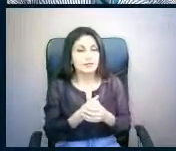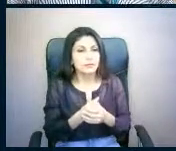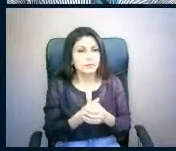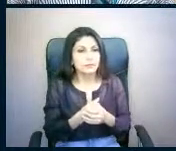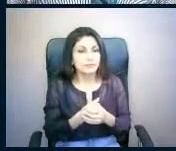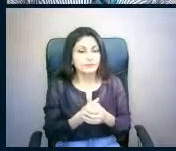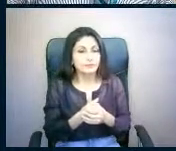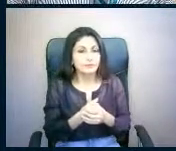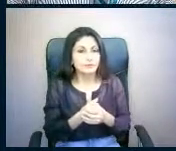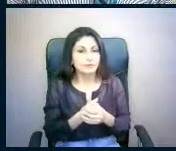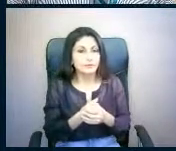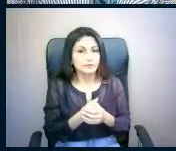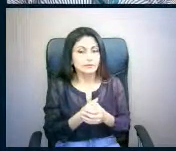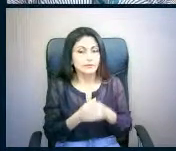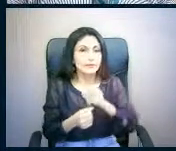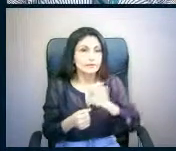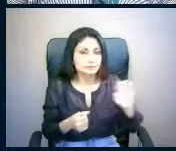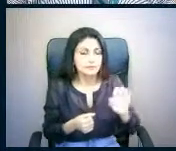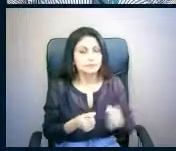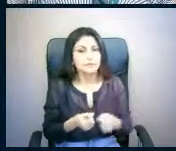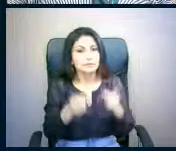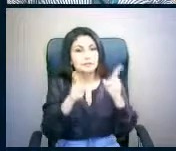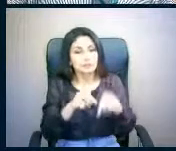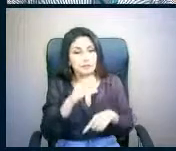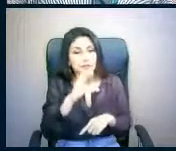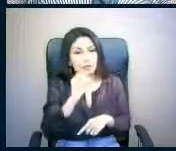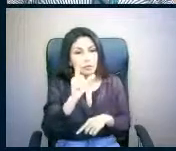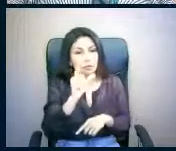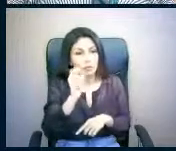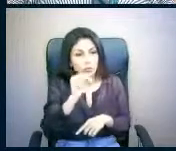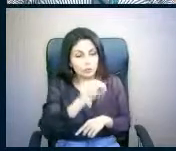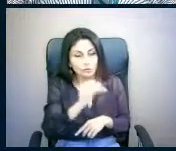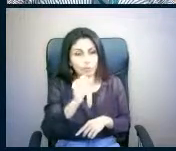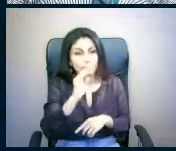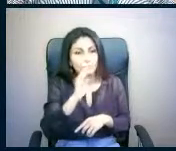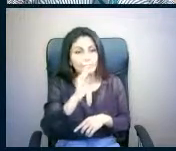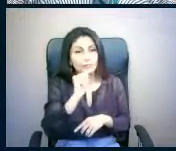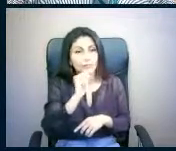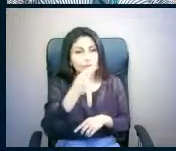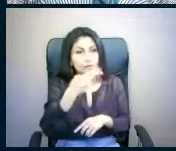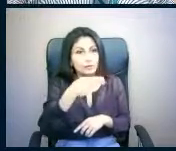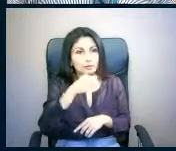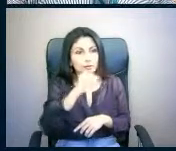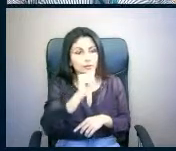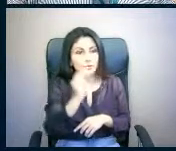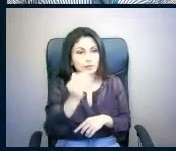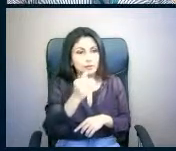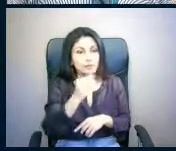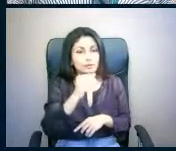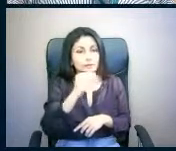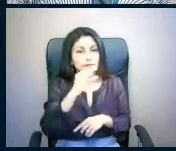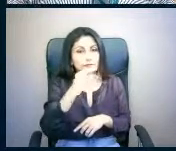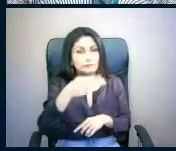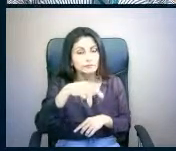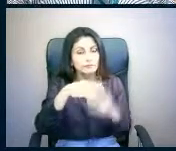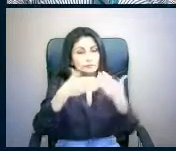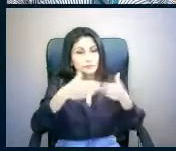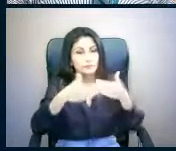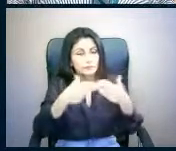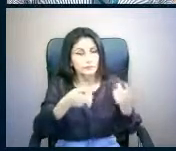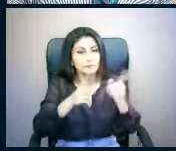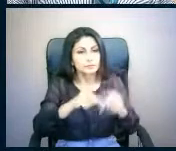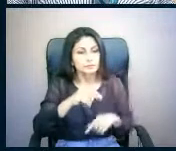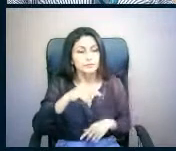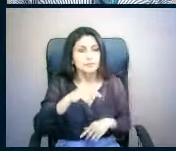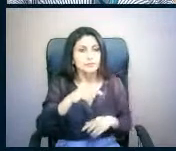este, la provincia de Colón, la Bahía de Panamá, la comarca de Unayala y la provincia del Darién. La